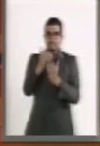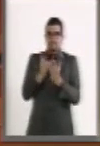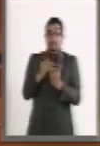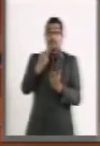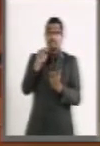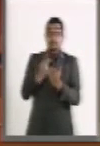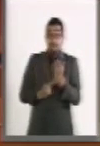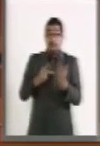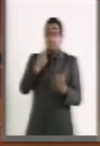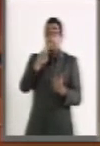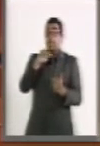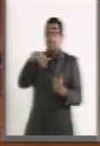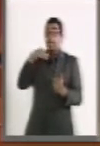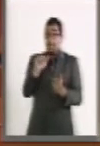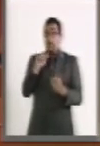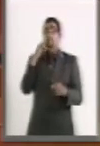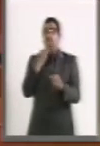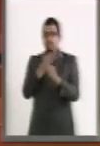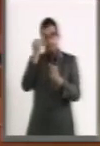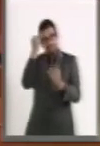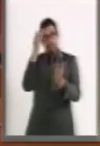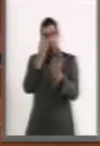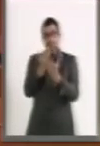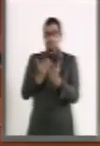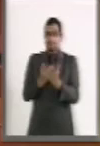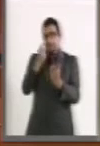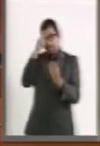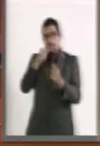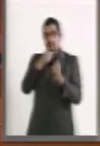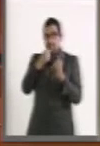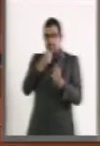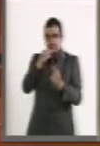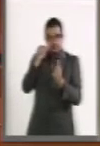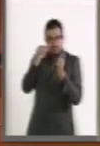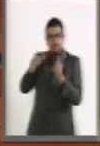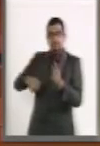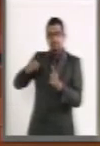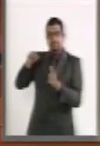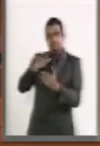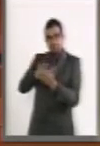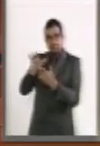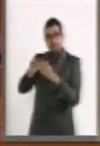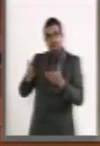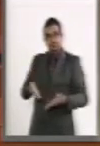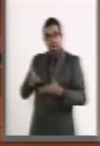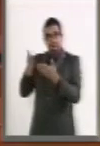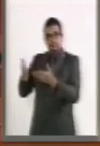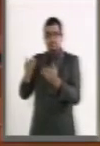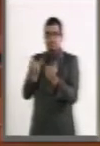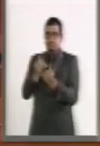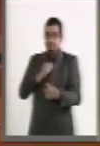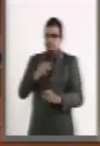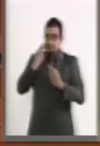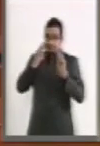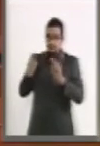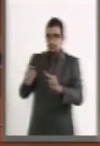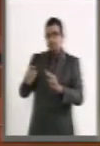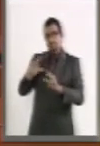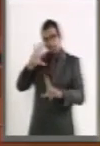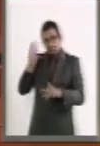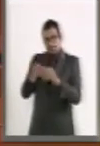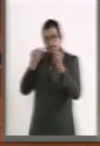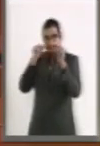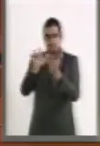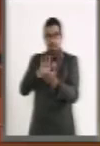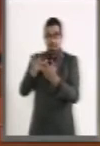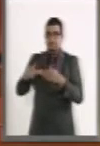por primera vez el derecho a la educación de las personas adultas mayores y por lo tanto debe ser conceptualizada y atendida por